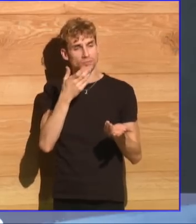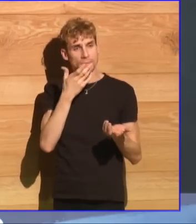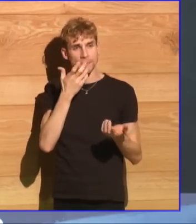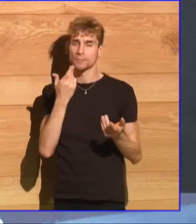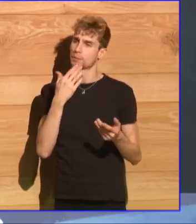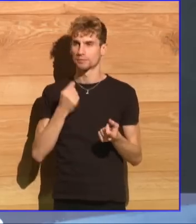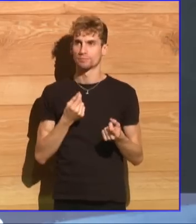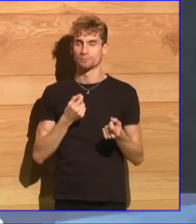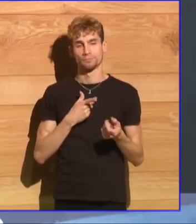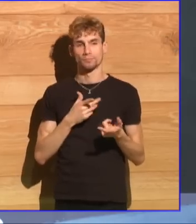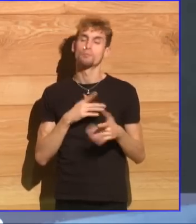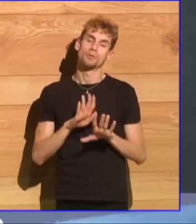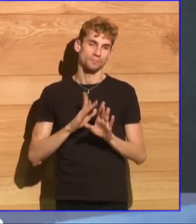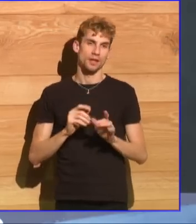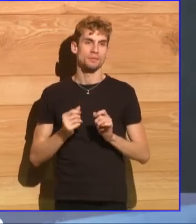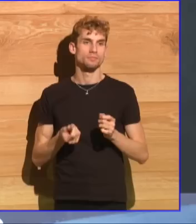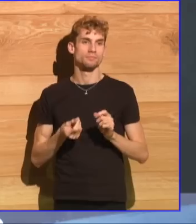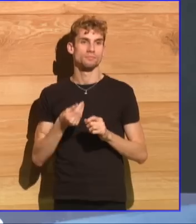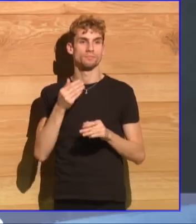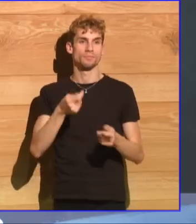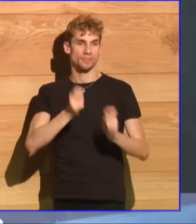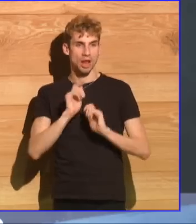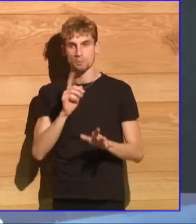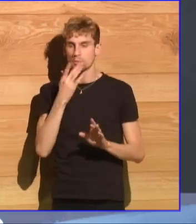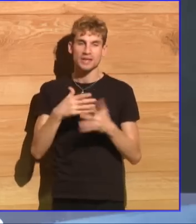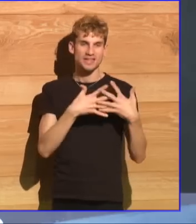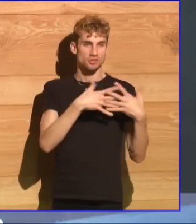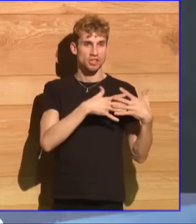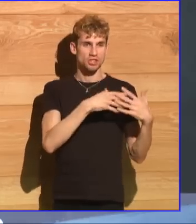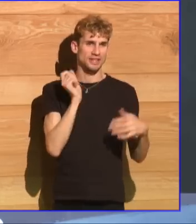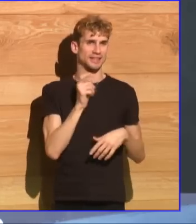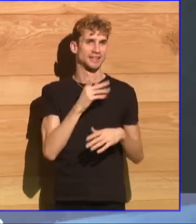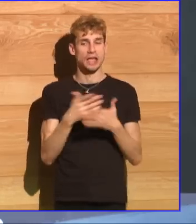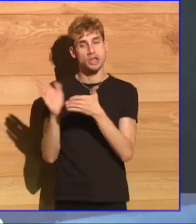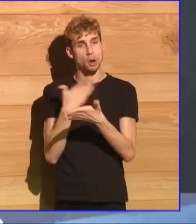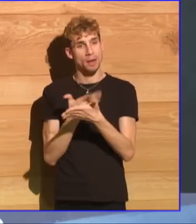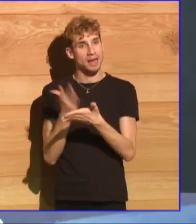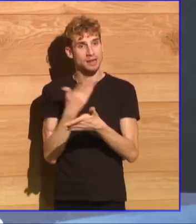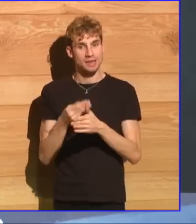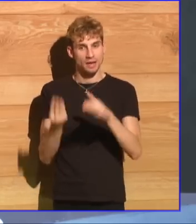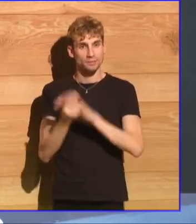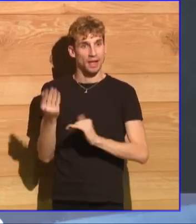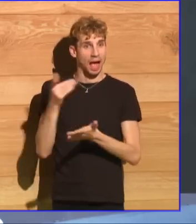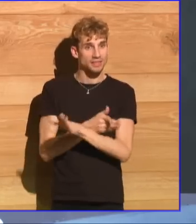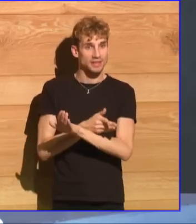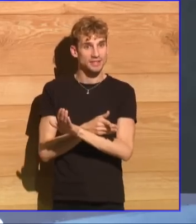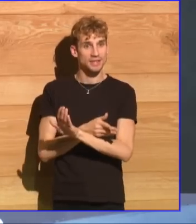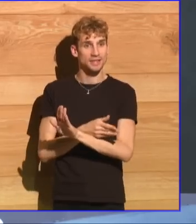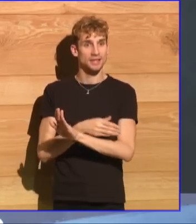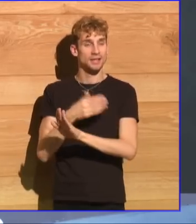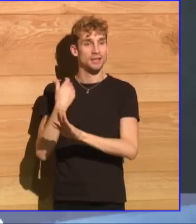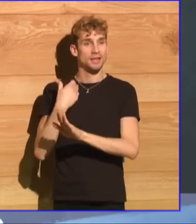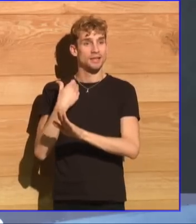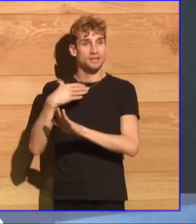sino en que antes de que lleves esto a puja, porque en Estados Unidos es muy habitual que antes de que se publique una novela ya se ofrezca al